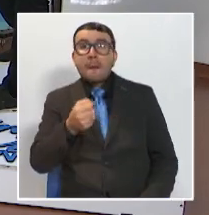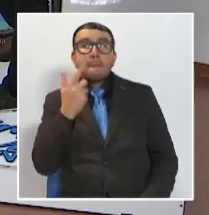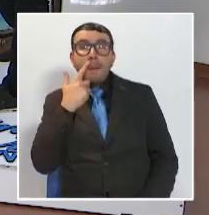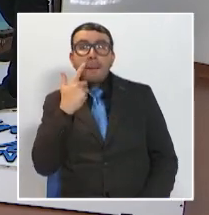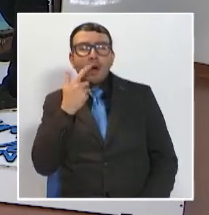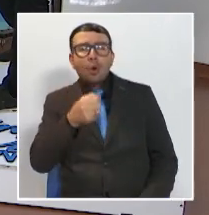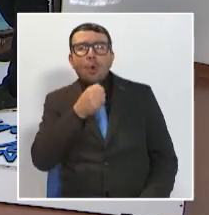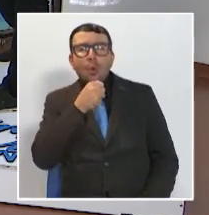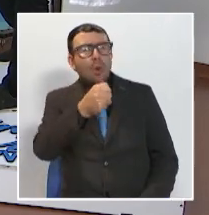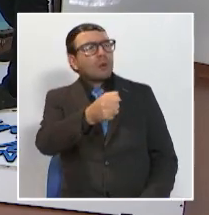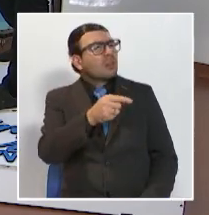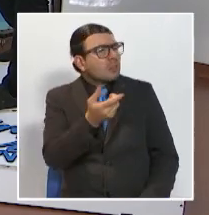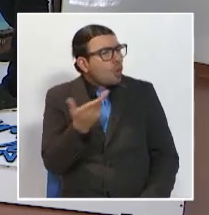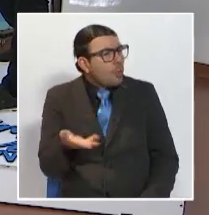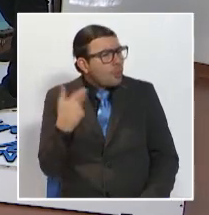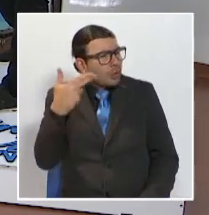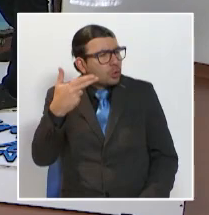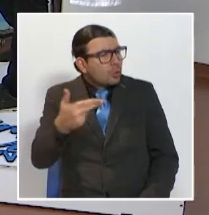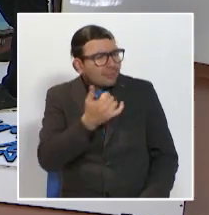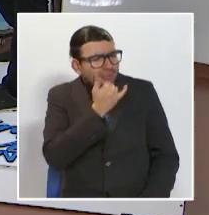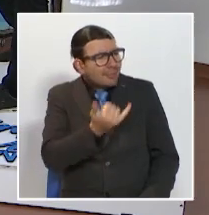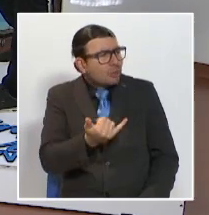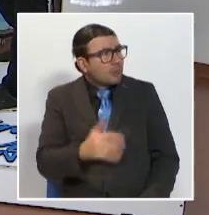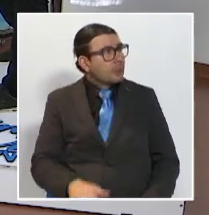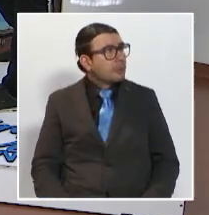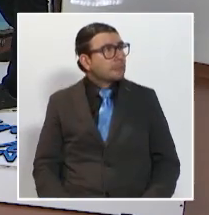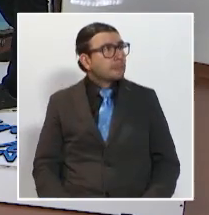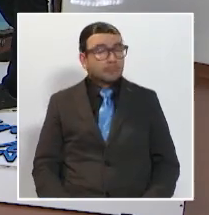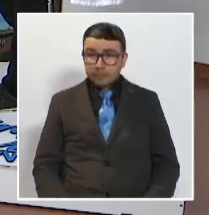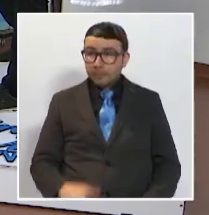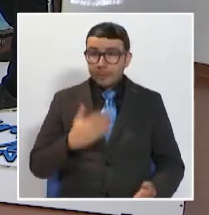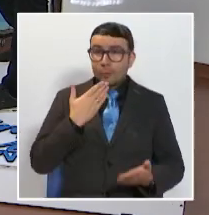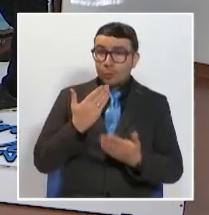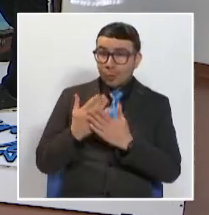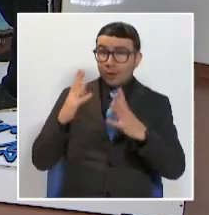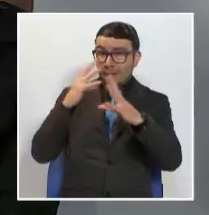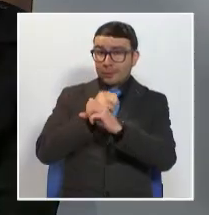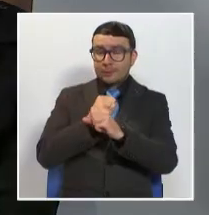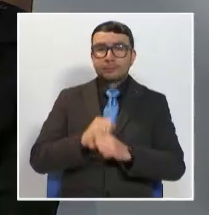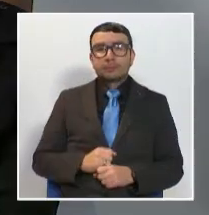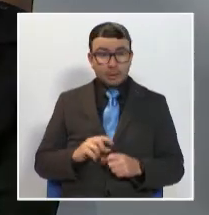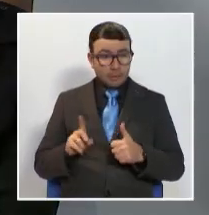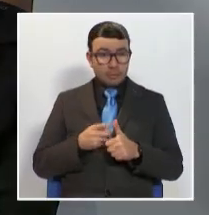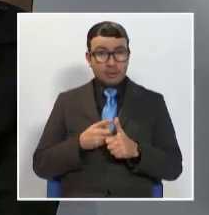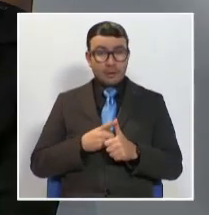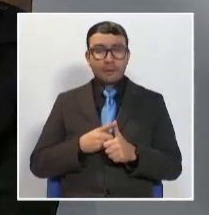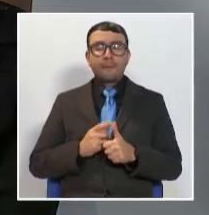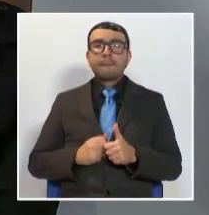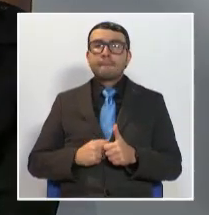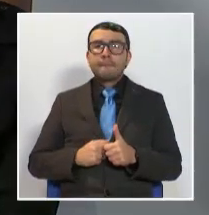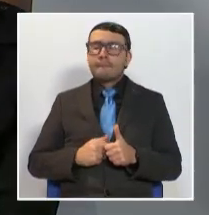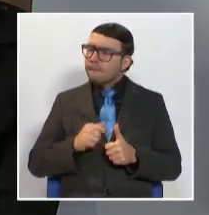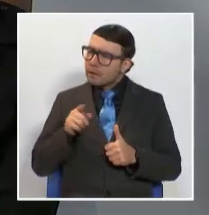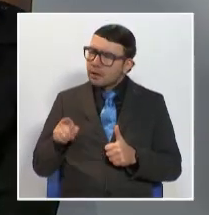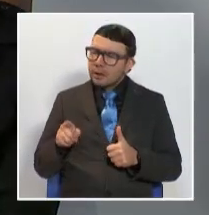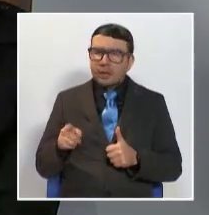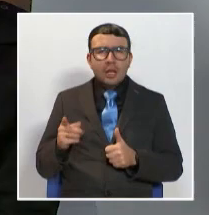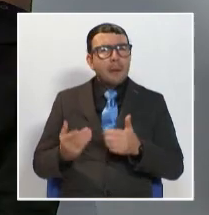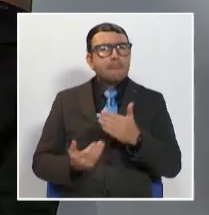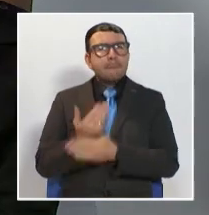nos cuente cómo fue la historia del niño. Buenas noches. Primero que todo, pues la verdad, él